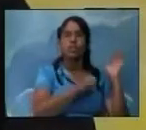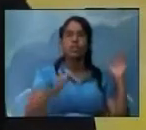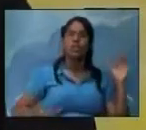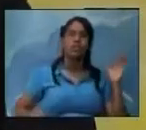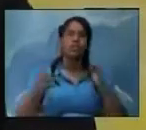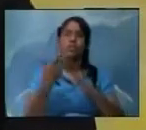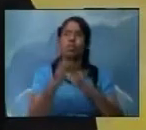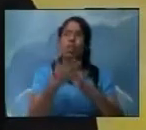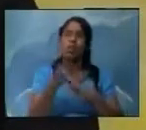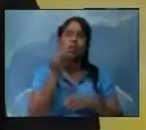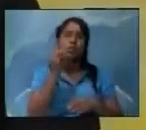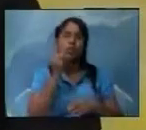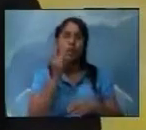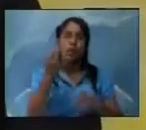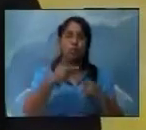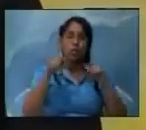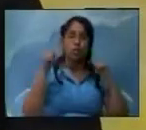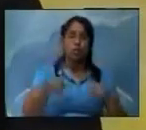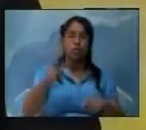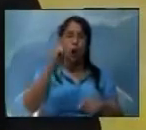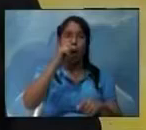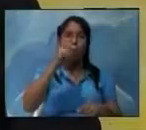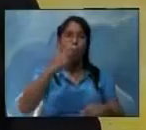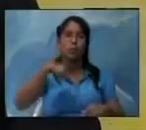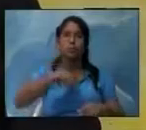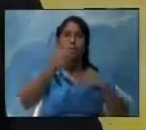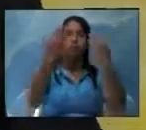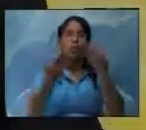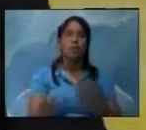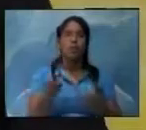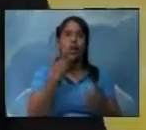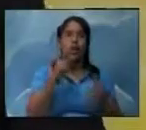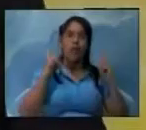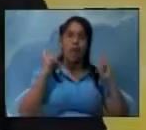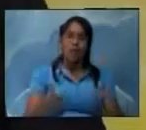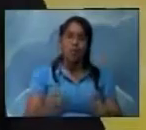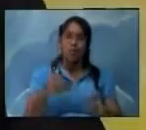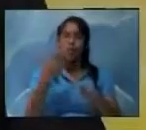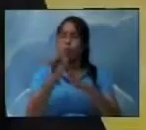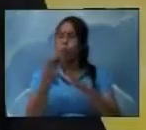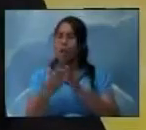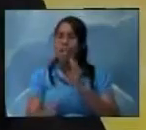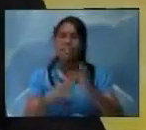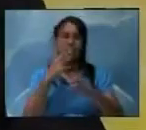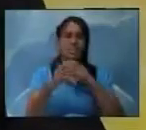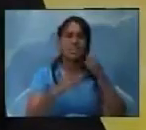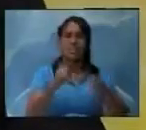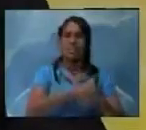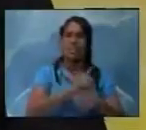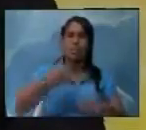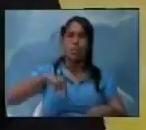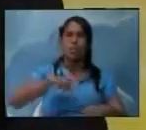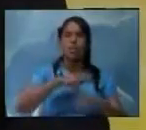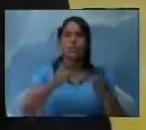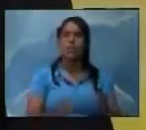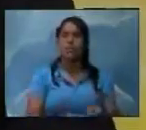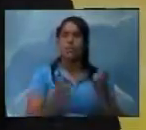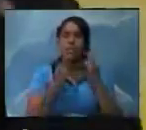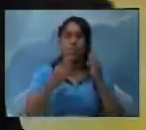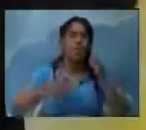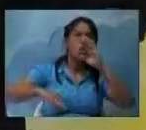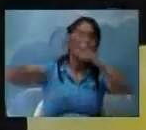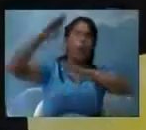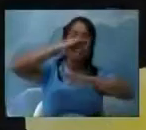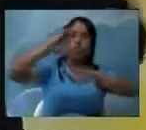cualquier tontería. Pero estos hombres nos dan un ejemplo que en cualquier circunstancia de nuestra vida, ni lo alto,